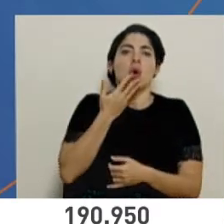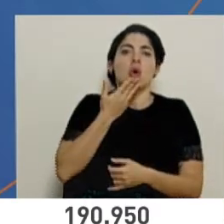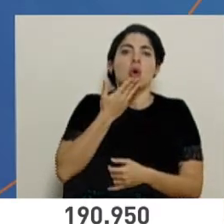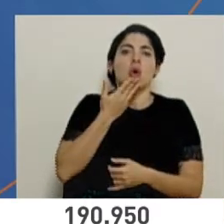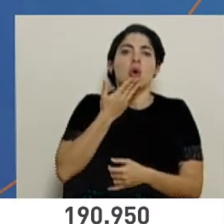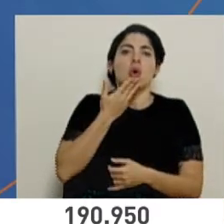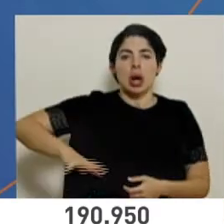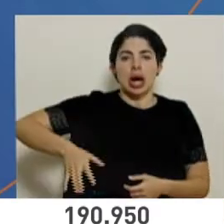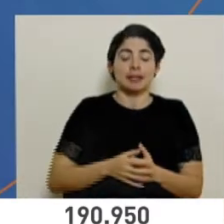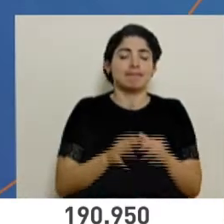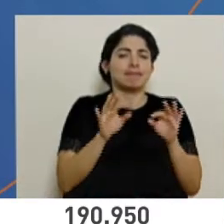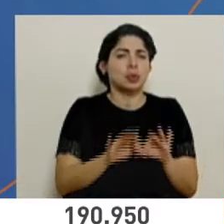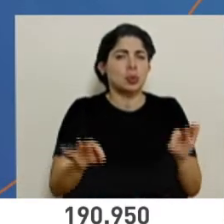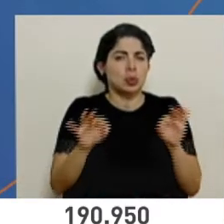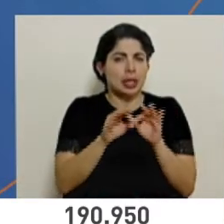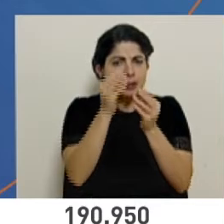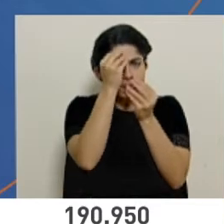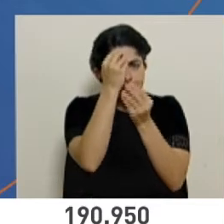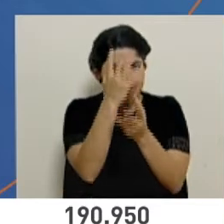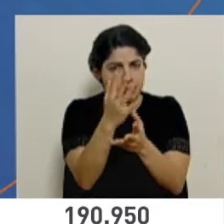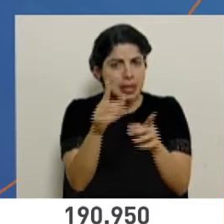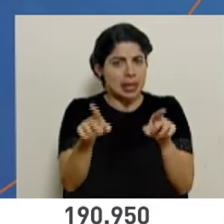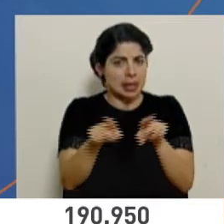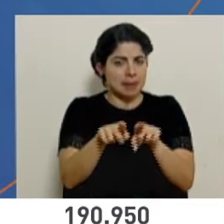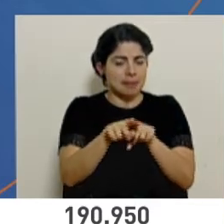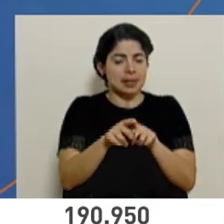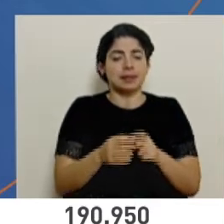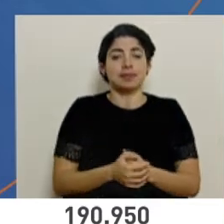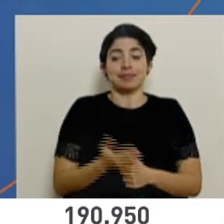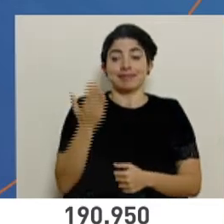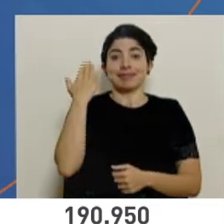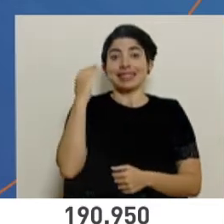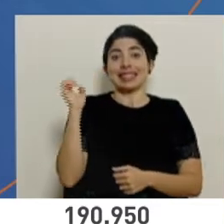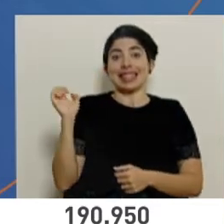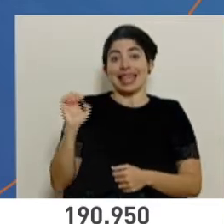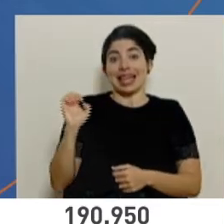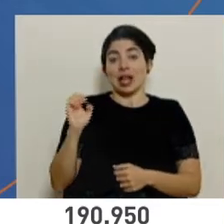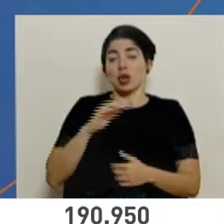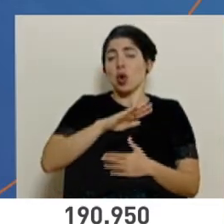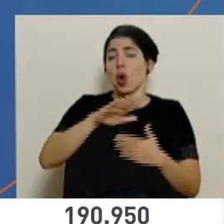naranja. Es importante mencionar también que desde enero anterior